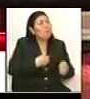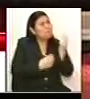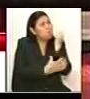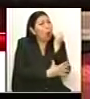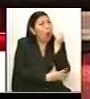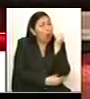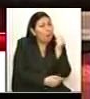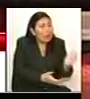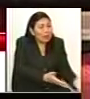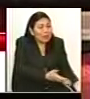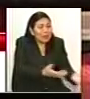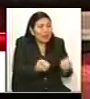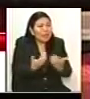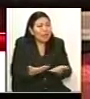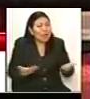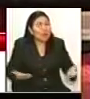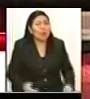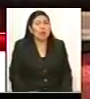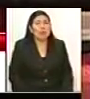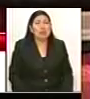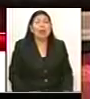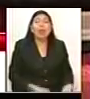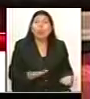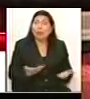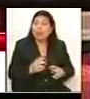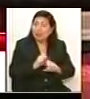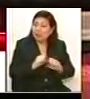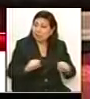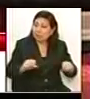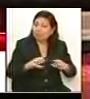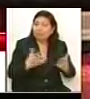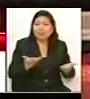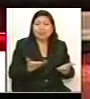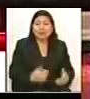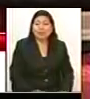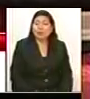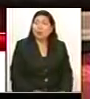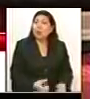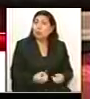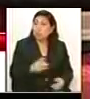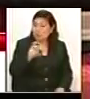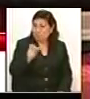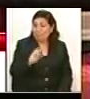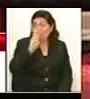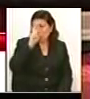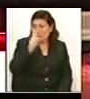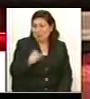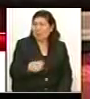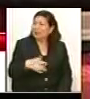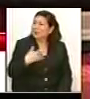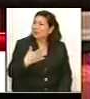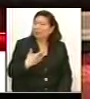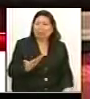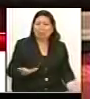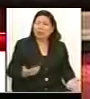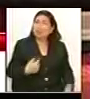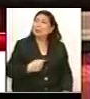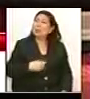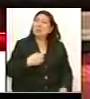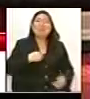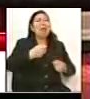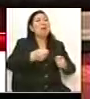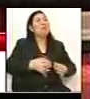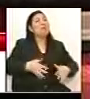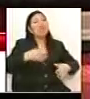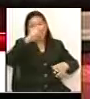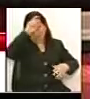donde se extraen esos recursos, en donde se vienen explotando recursos del cual muchos peruanos se sienten, por supuesto, orgullosos, la minería